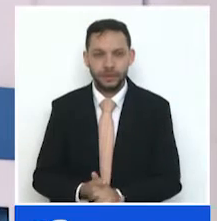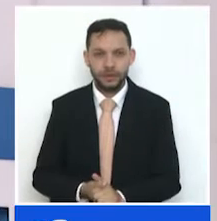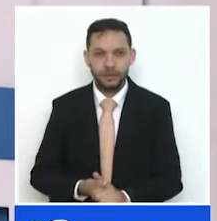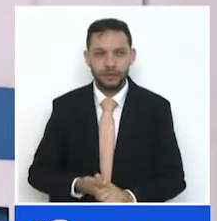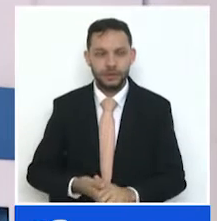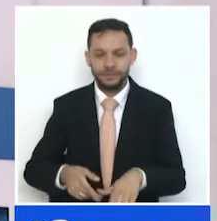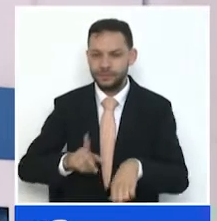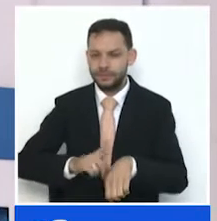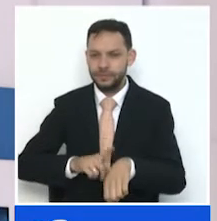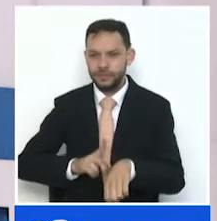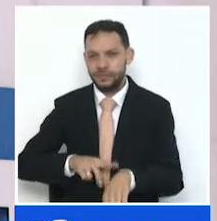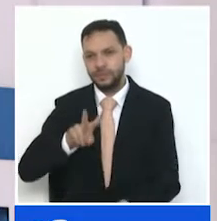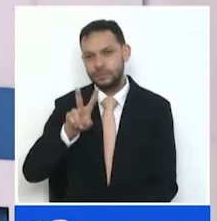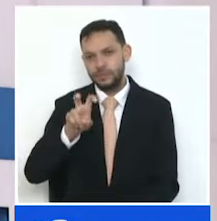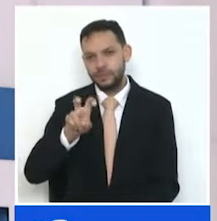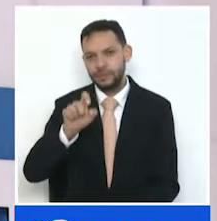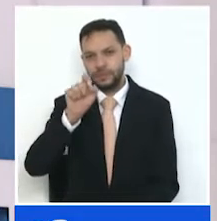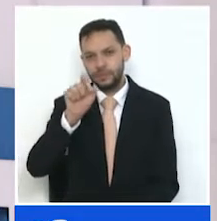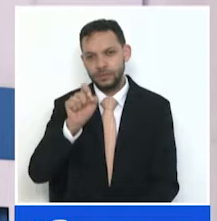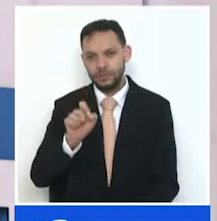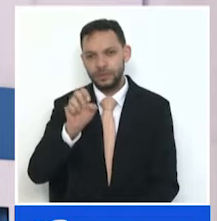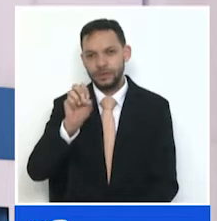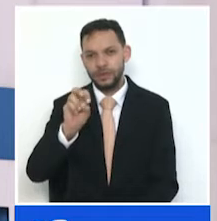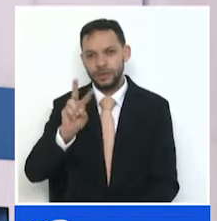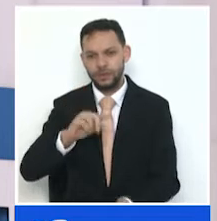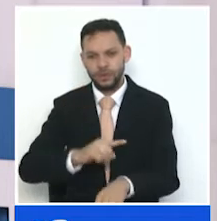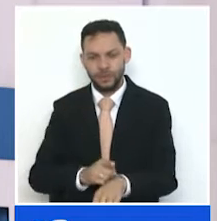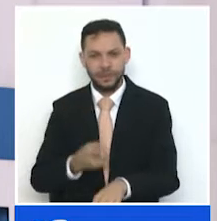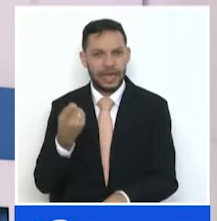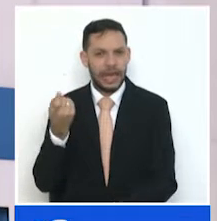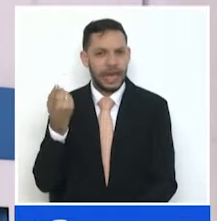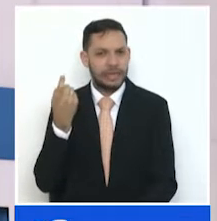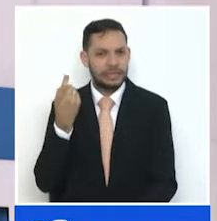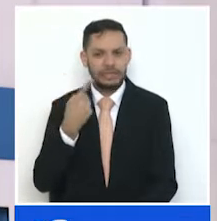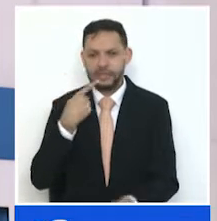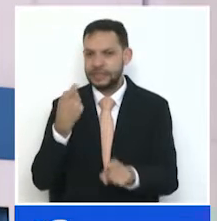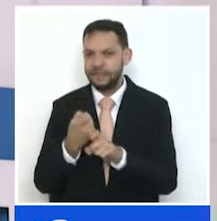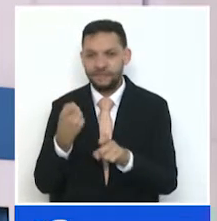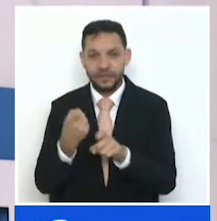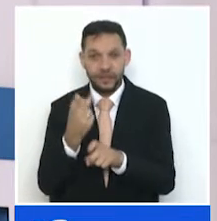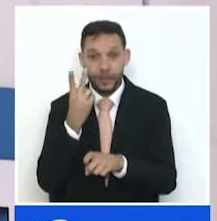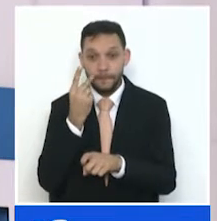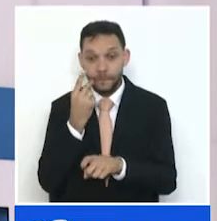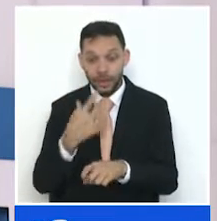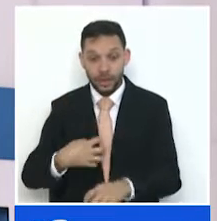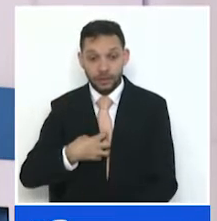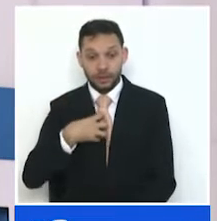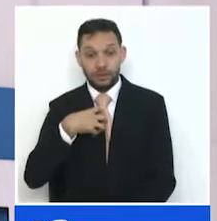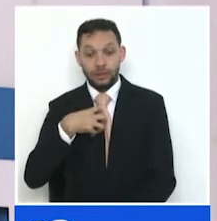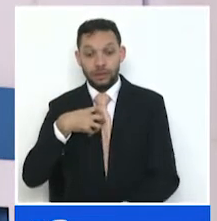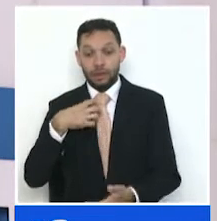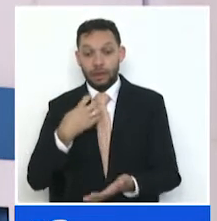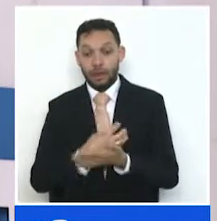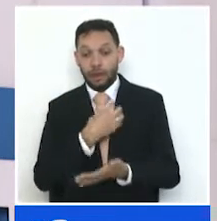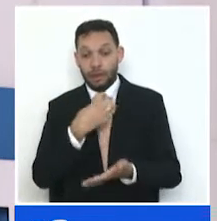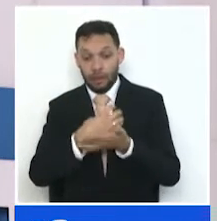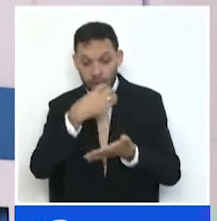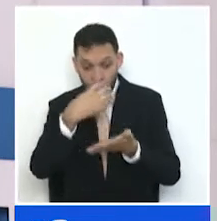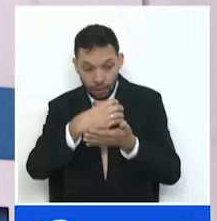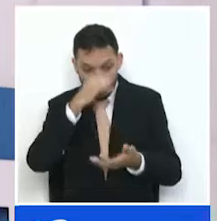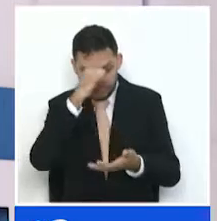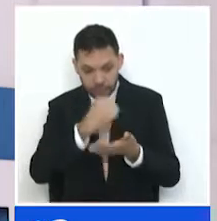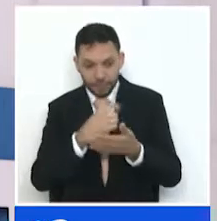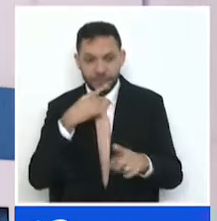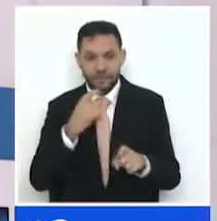Son las 7 de la noche, 2 minutos. Lo que se vivió en las últimas horas en la ciudad de Pereira fue de terror. Los enfrentamientos entre policía